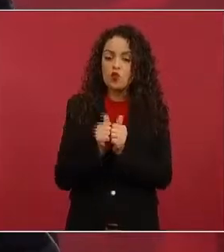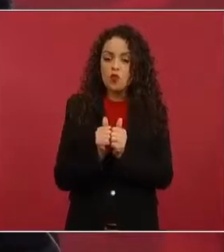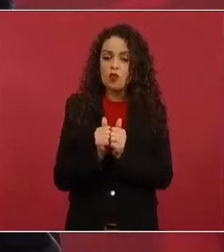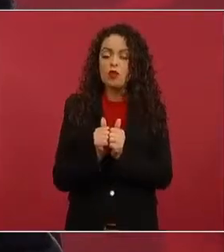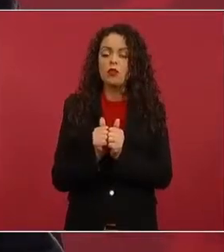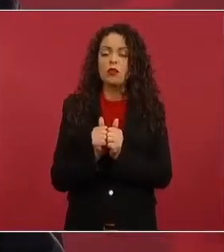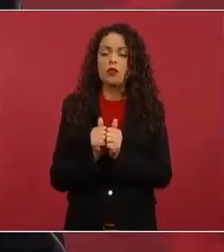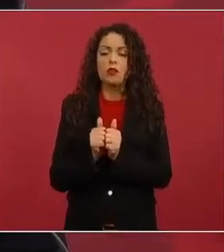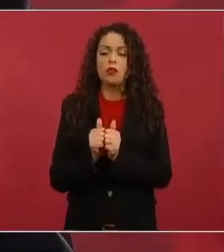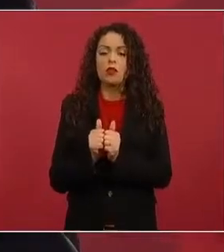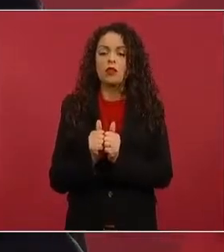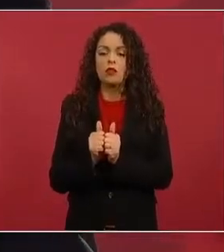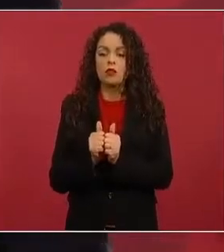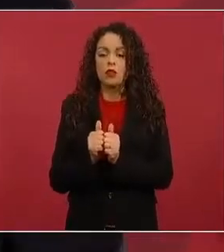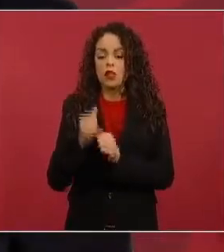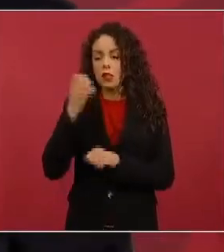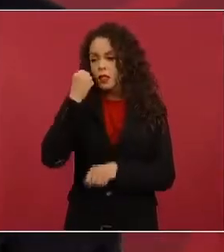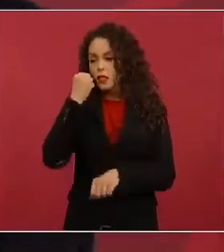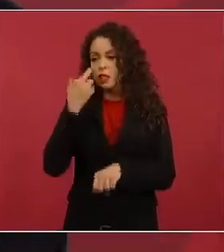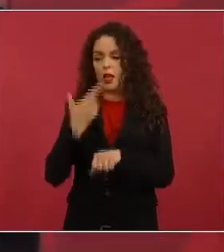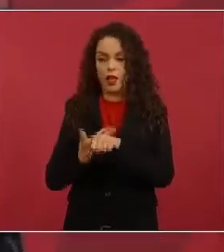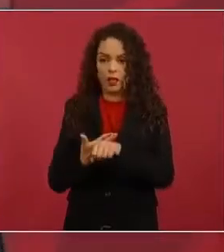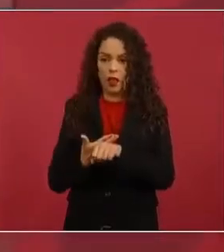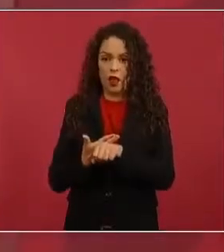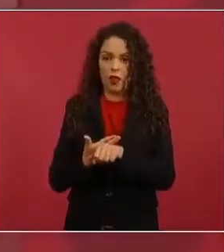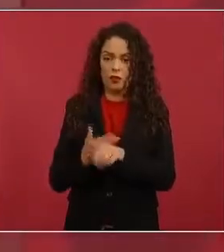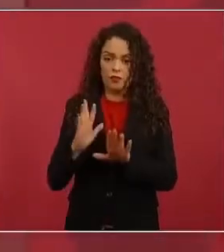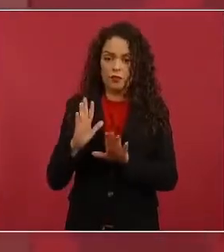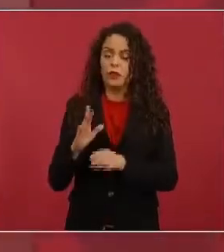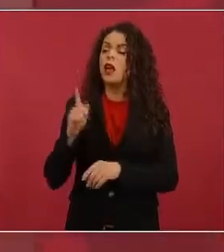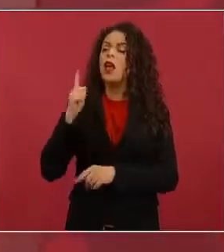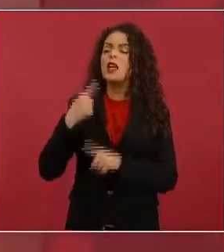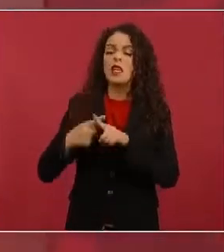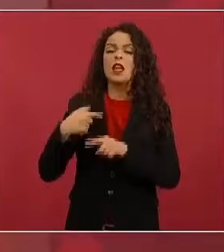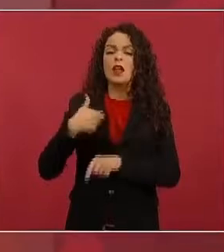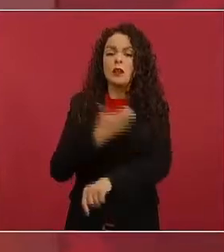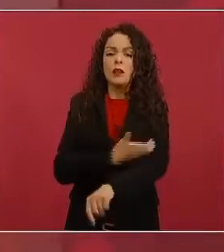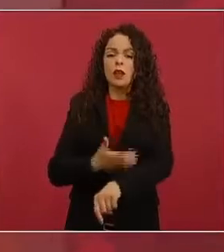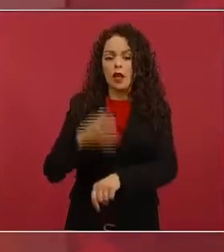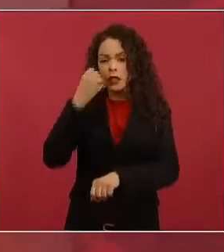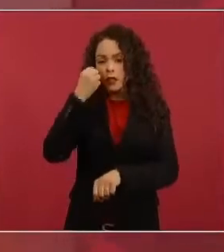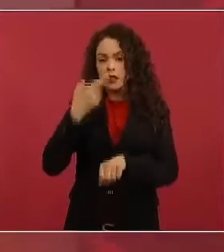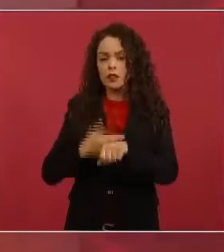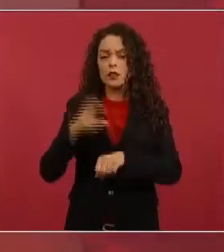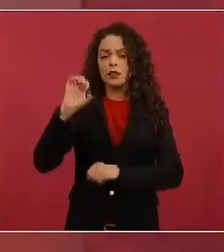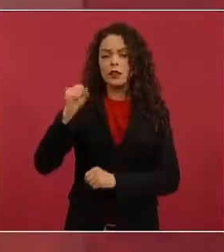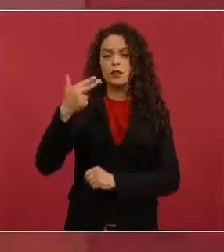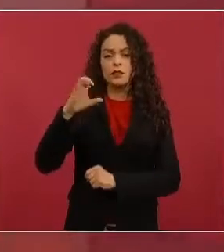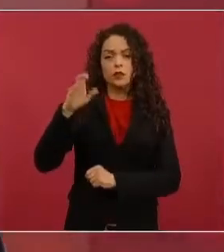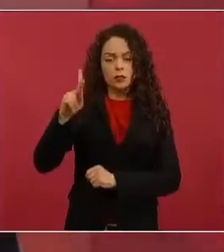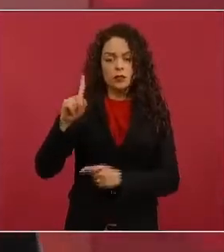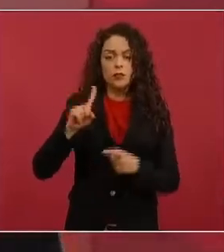secretarios. Me acompañó el secretario de Hacienda, el secretario de Gobernación,